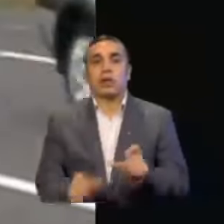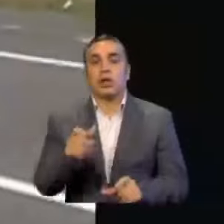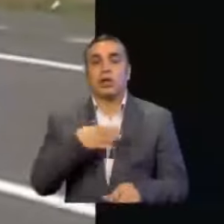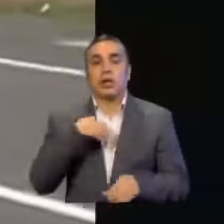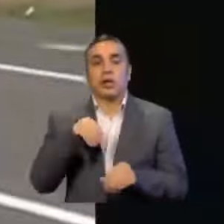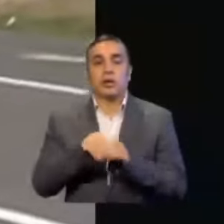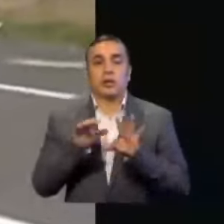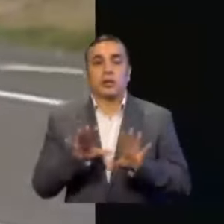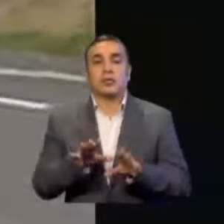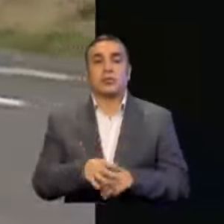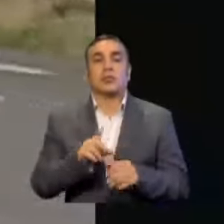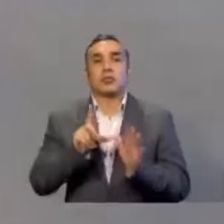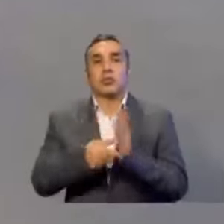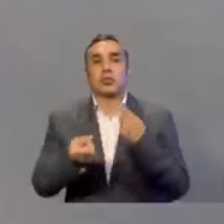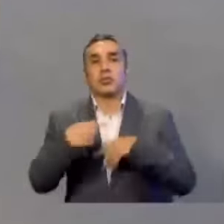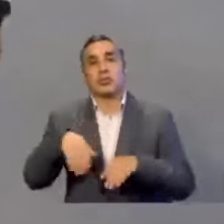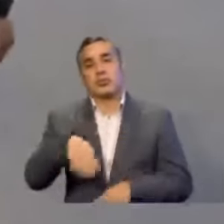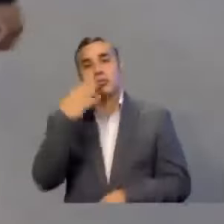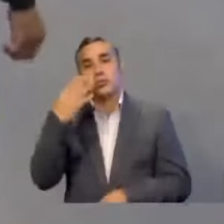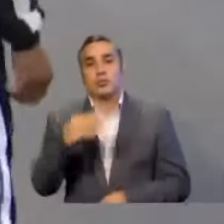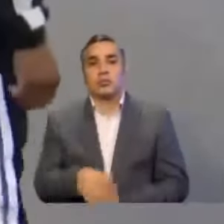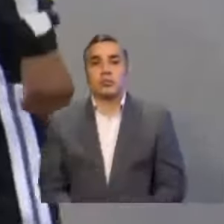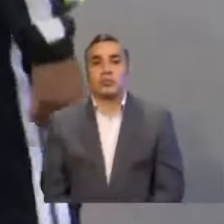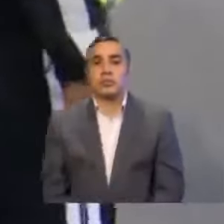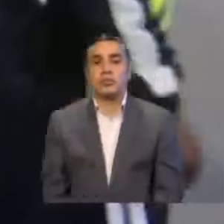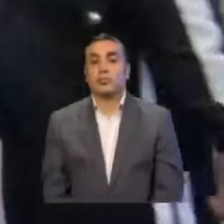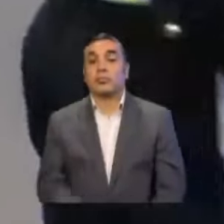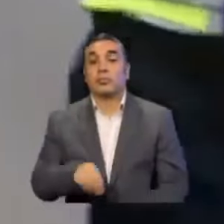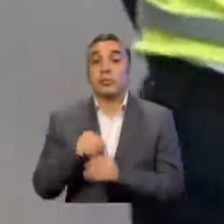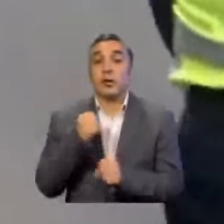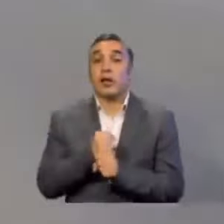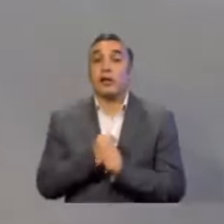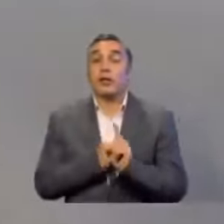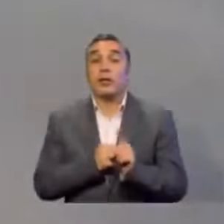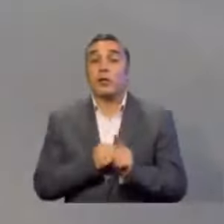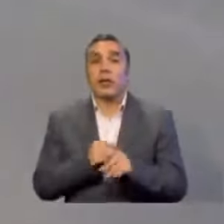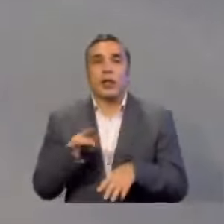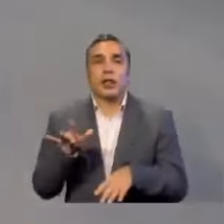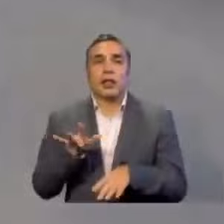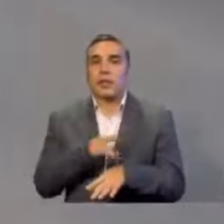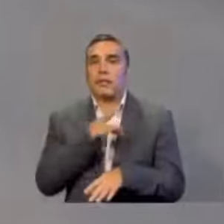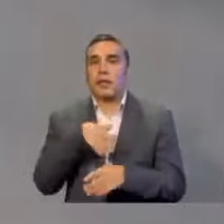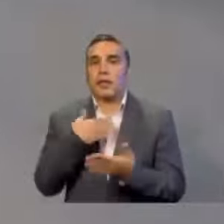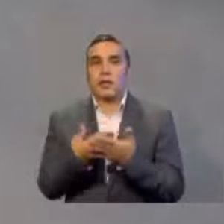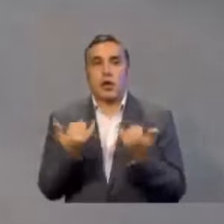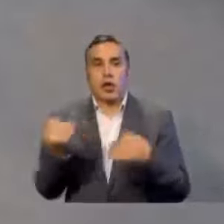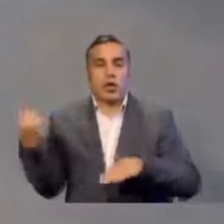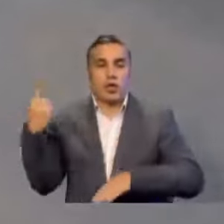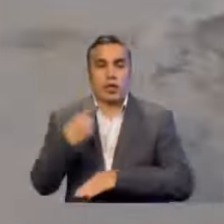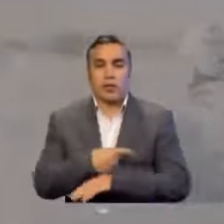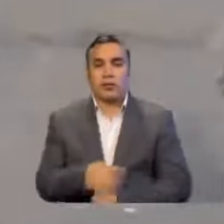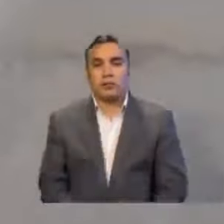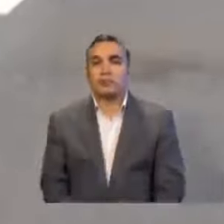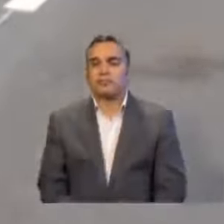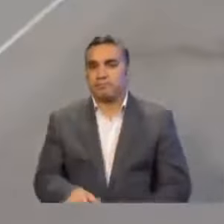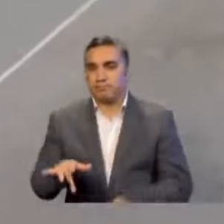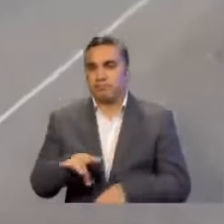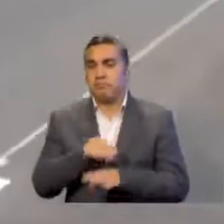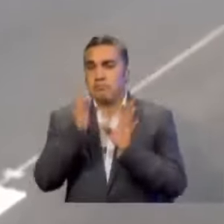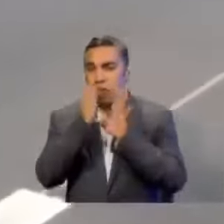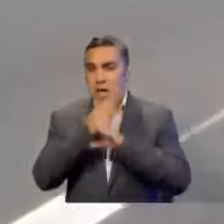ahí. Y nuevamente retorna el compañero. Estos operativos están desde muy temprano este día. Desde muy temprano